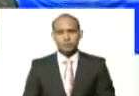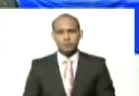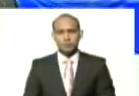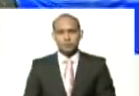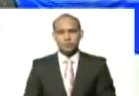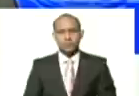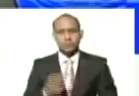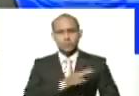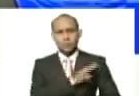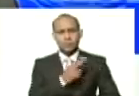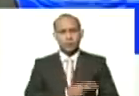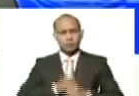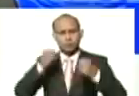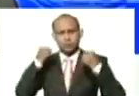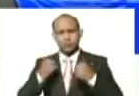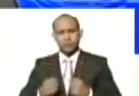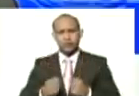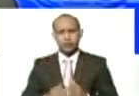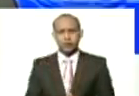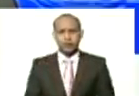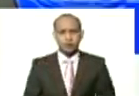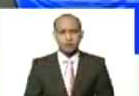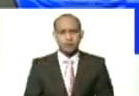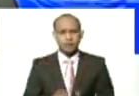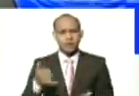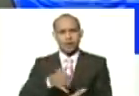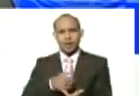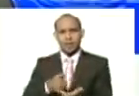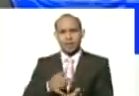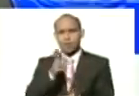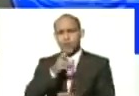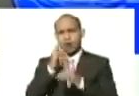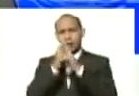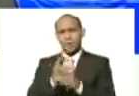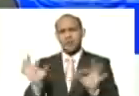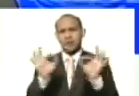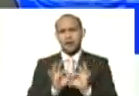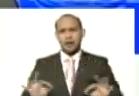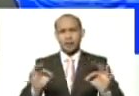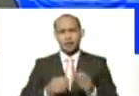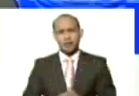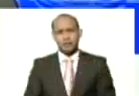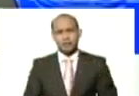Poder muy poderoso. A los débiles no los respeta nadie.